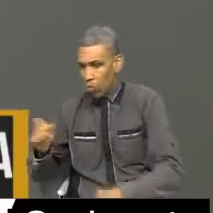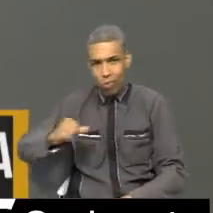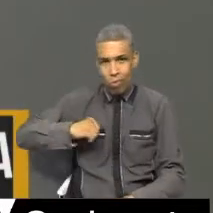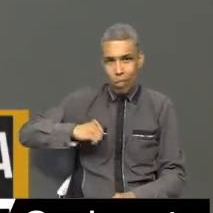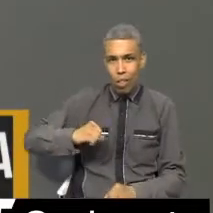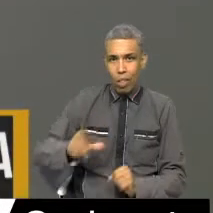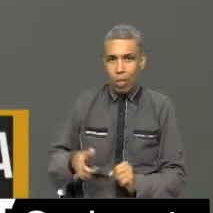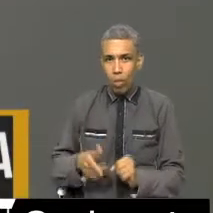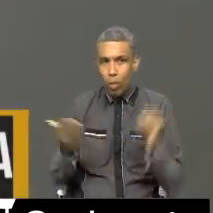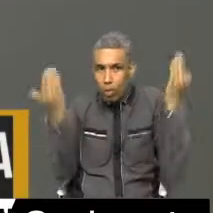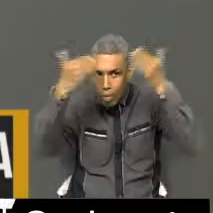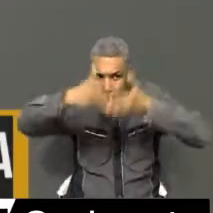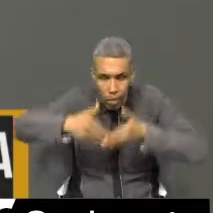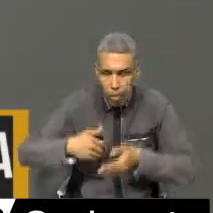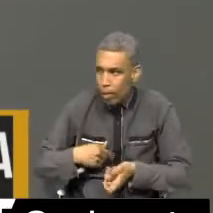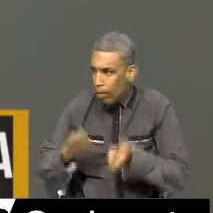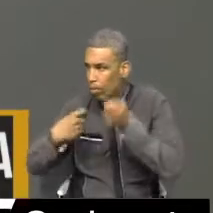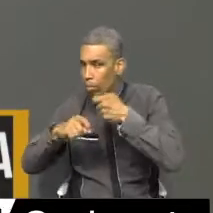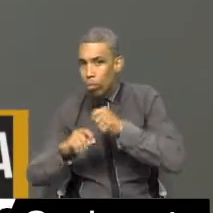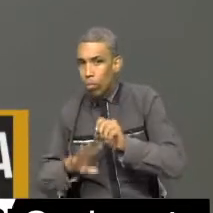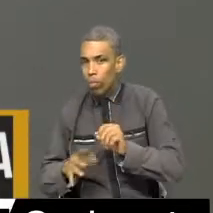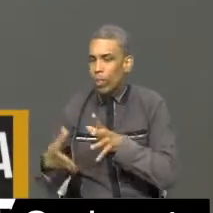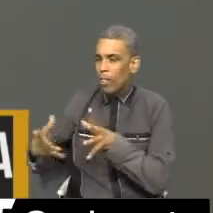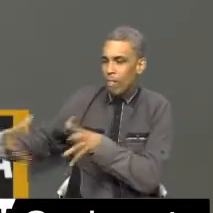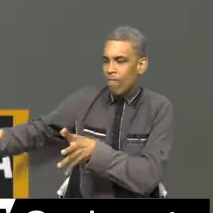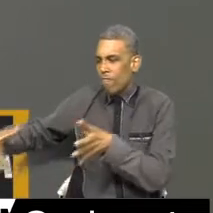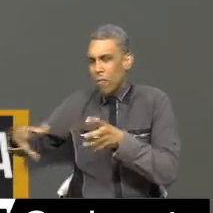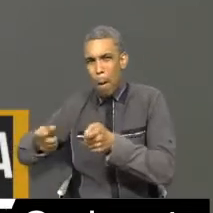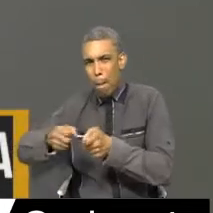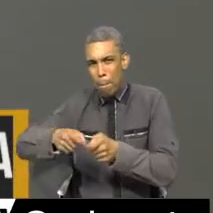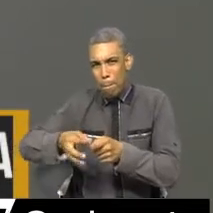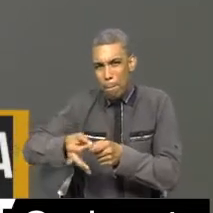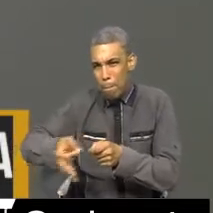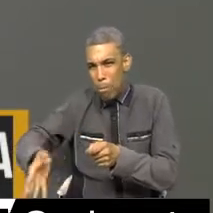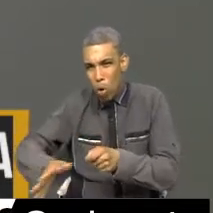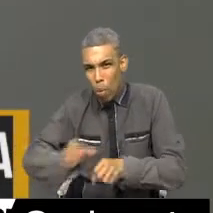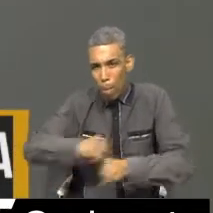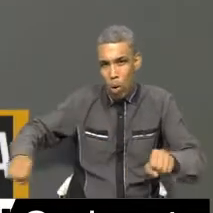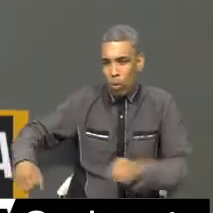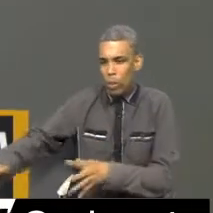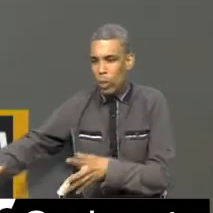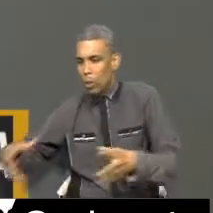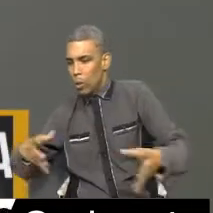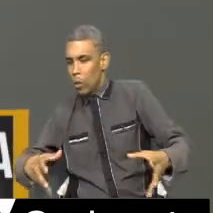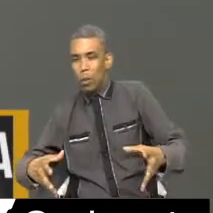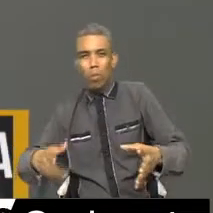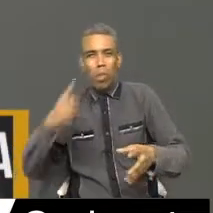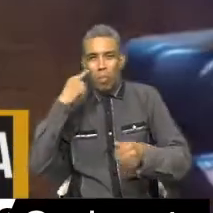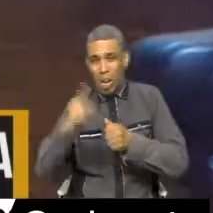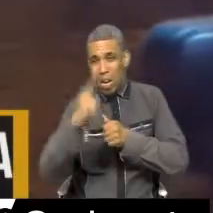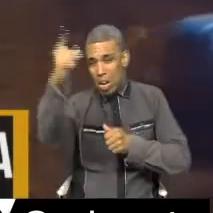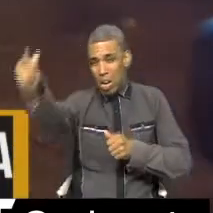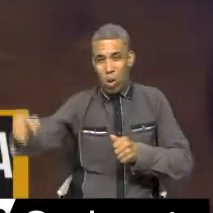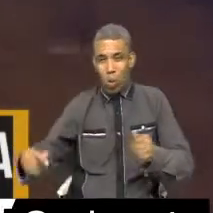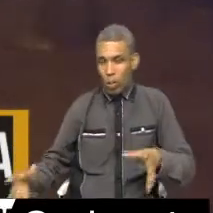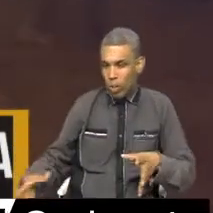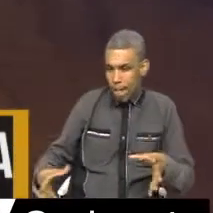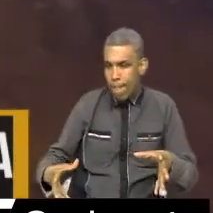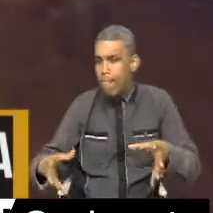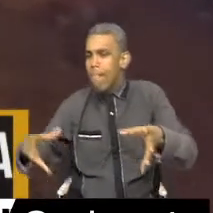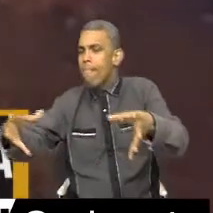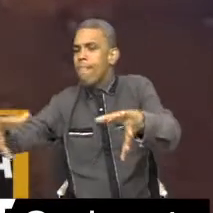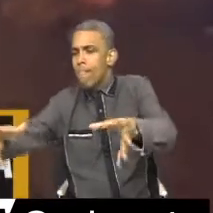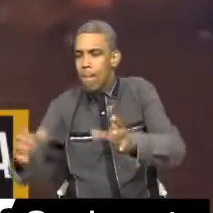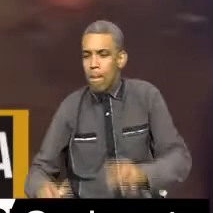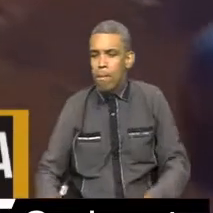es la destrucción de esto, la quema de estos elementos. La secretaria de Gobierno, Francielena Álvarez, recordó a los padres de